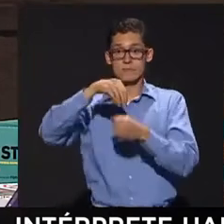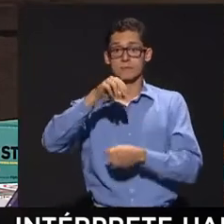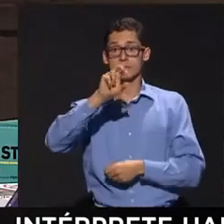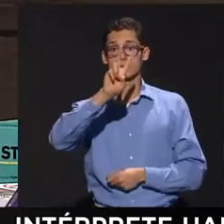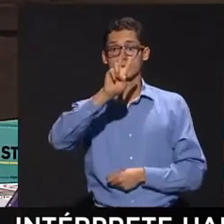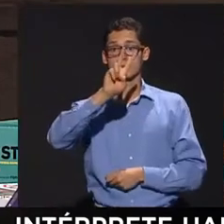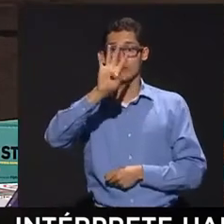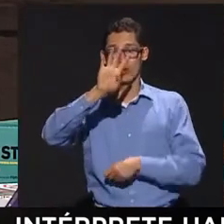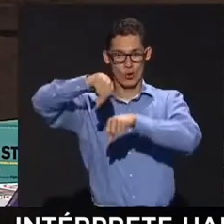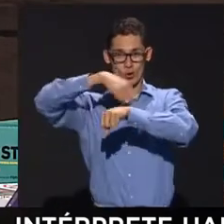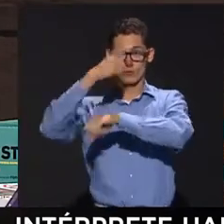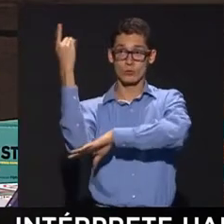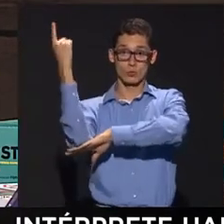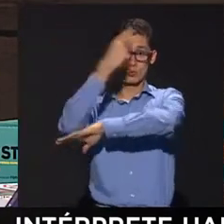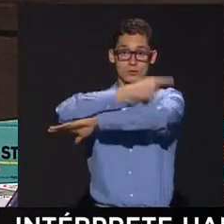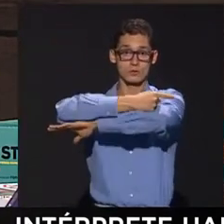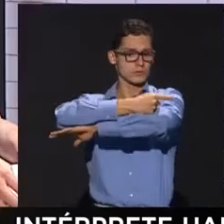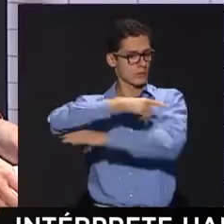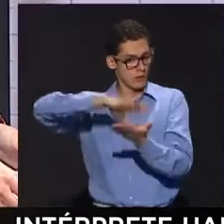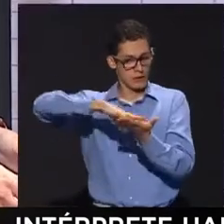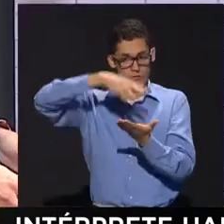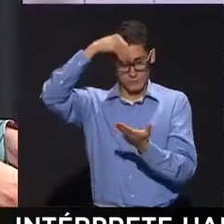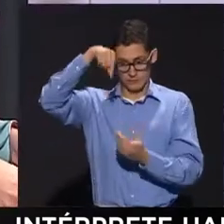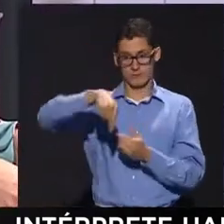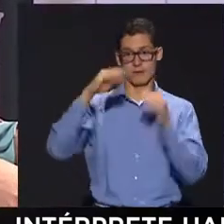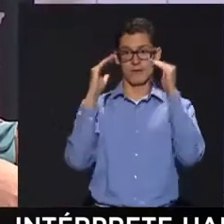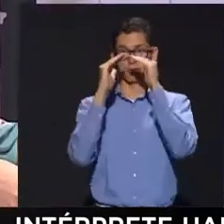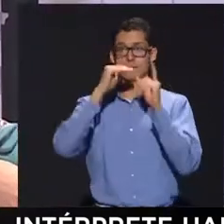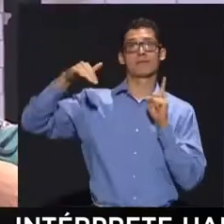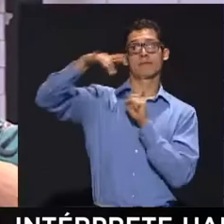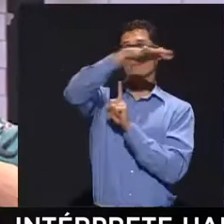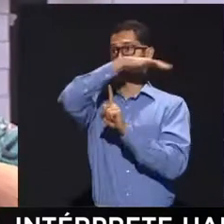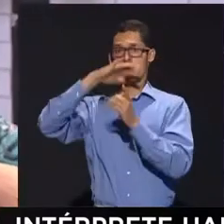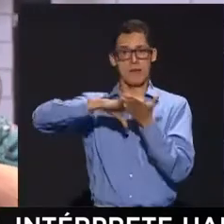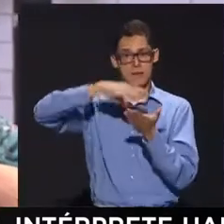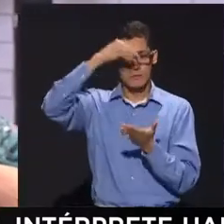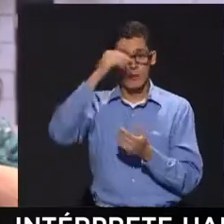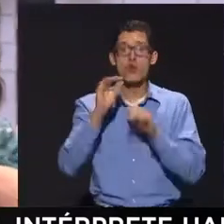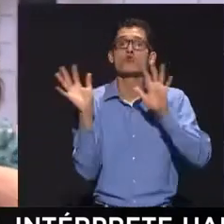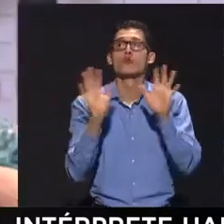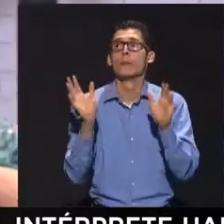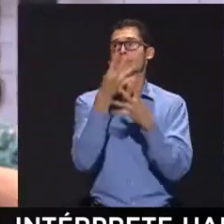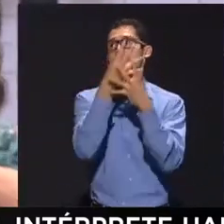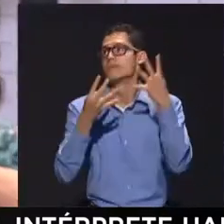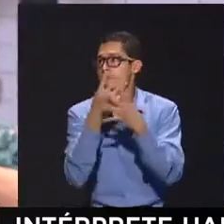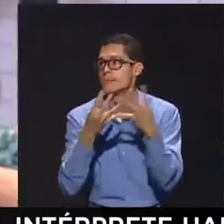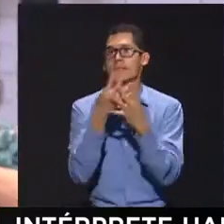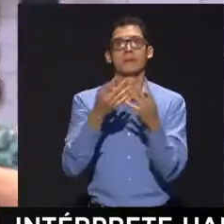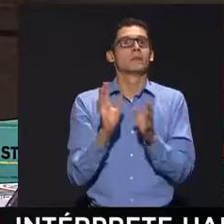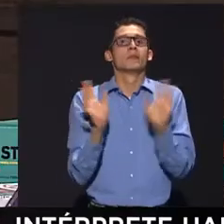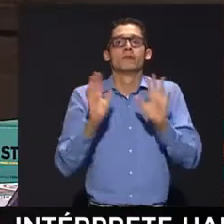lo escolar, sino mucho, mucho de la vida, de la... muchas cosas que tienen que ver con la